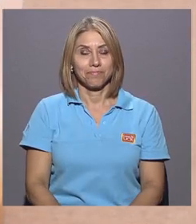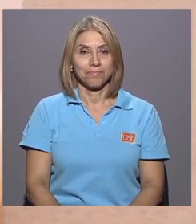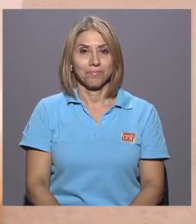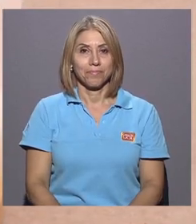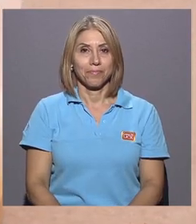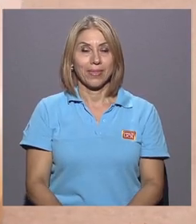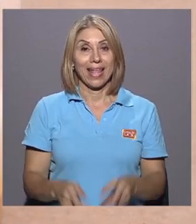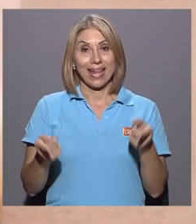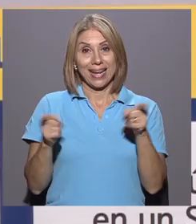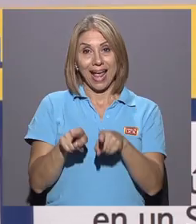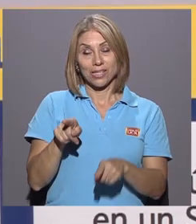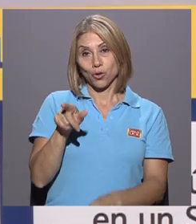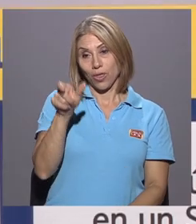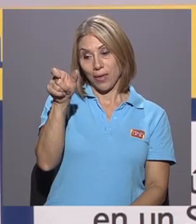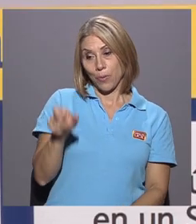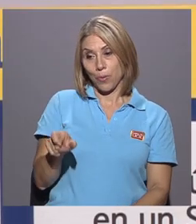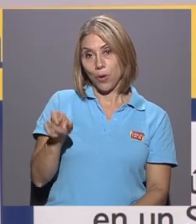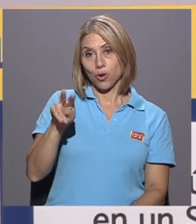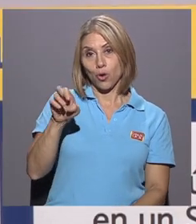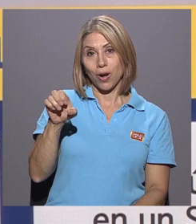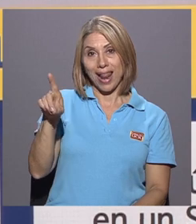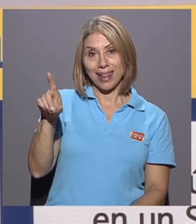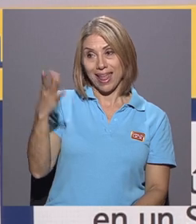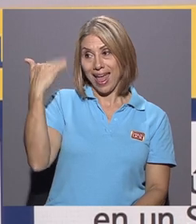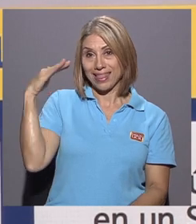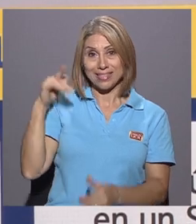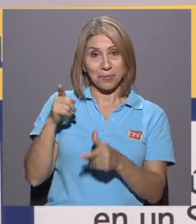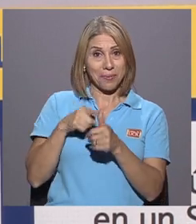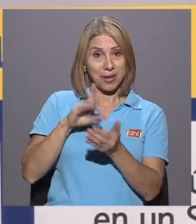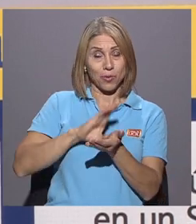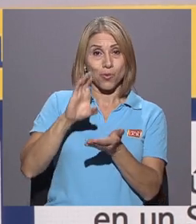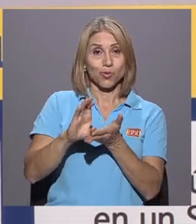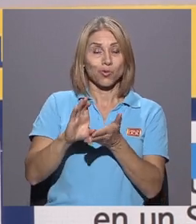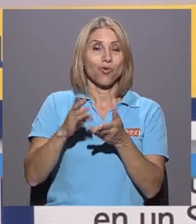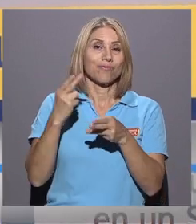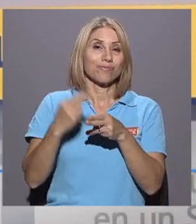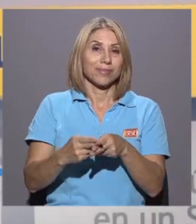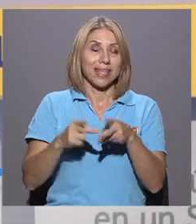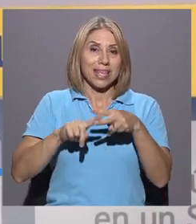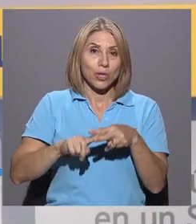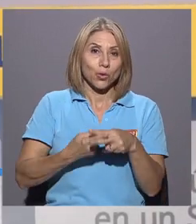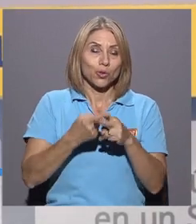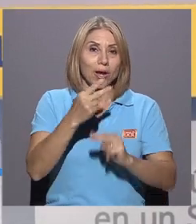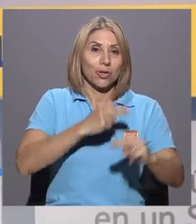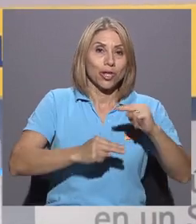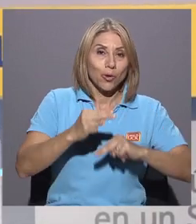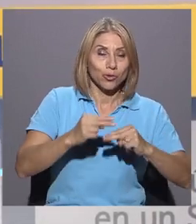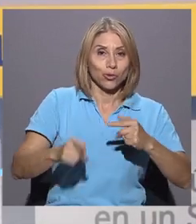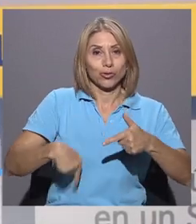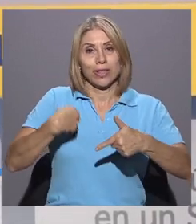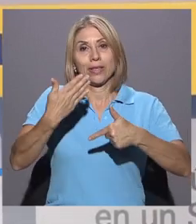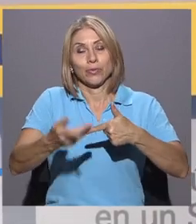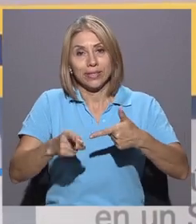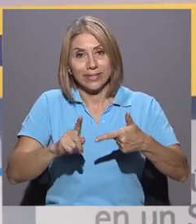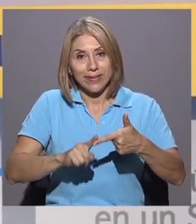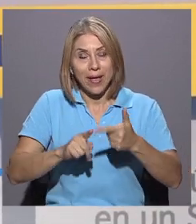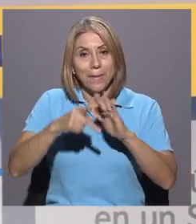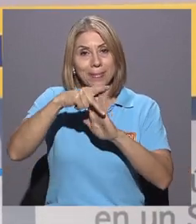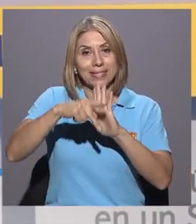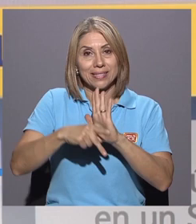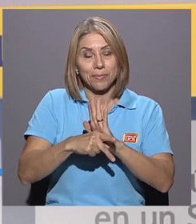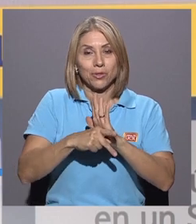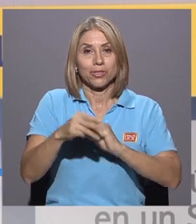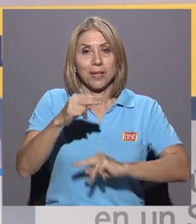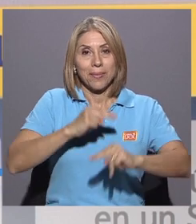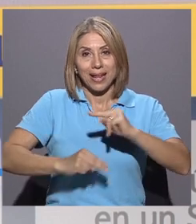En el caso de Ronald, en el primer curso fue introducción a los negocios, posteriormente principios de mercadeo, que todavía ofrece